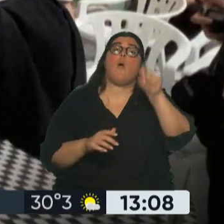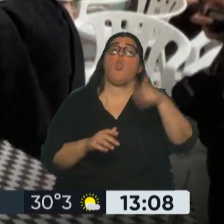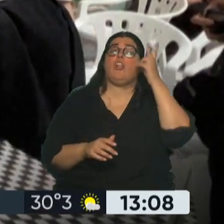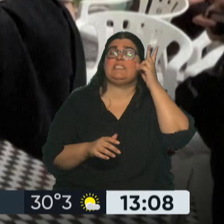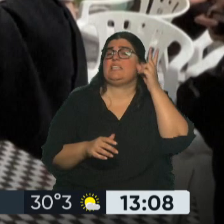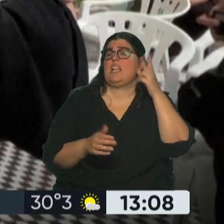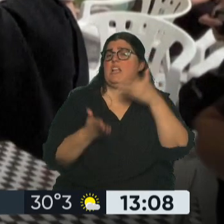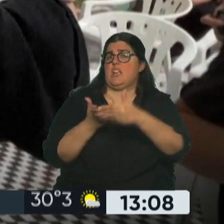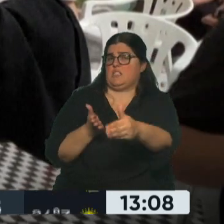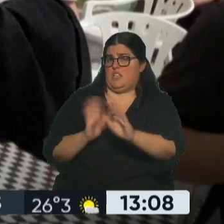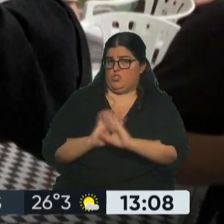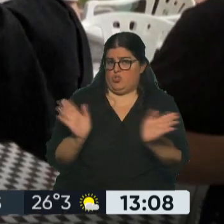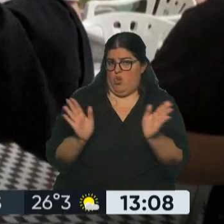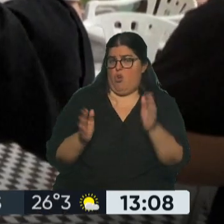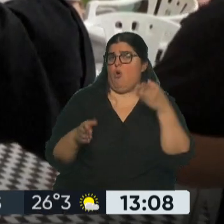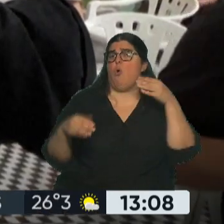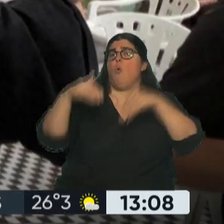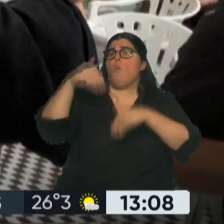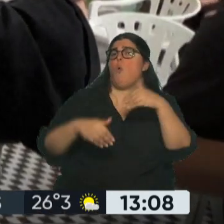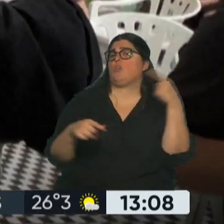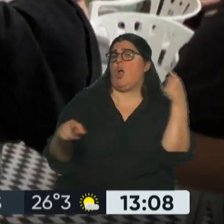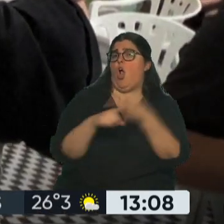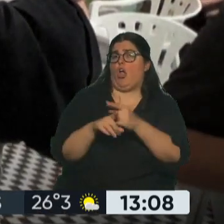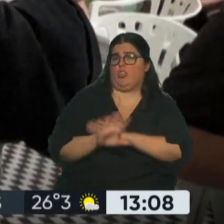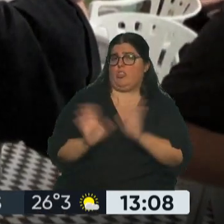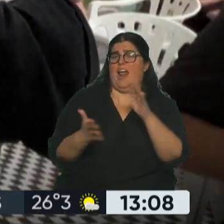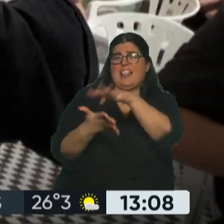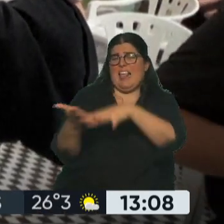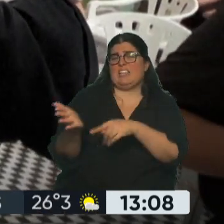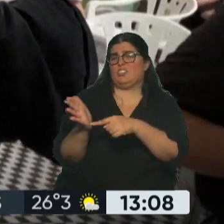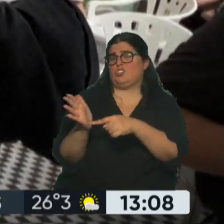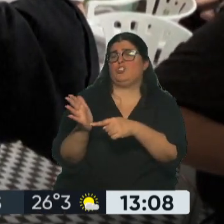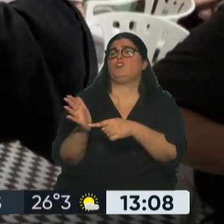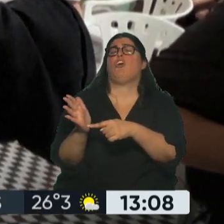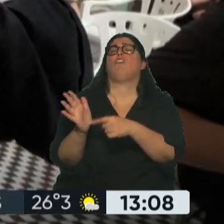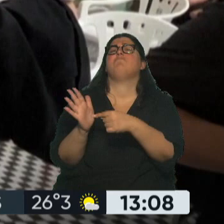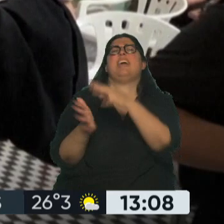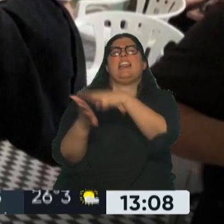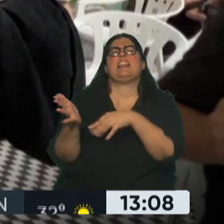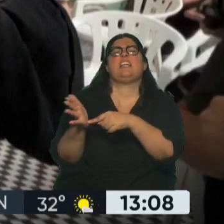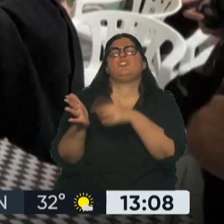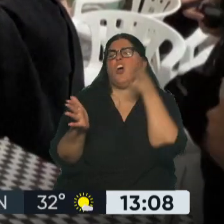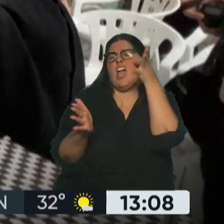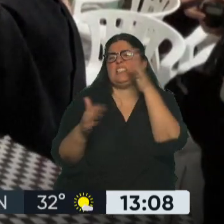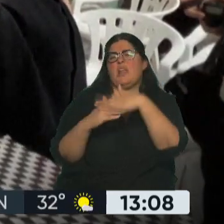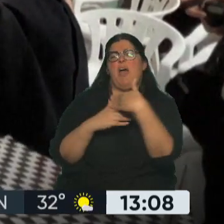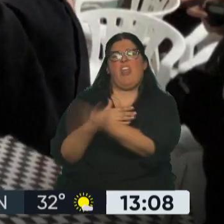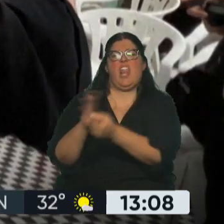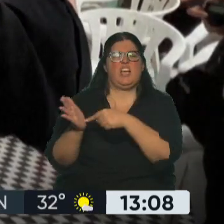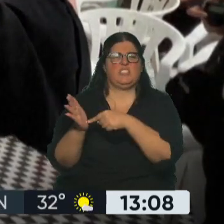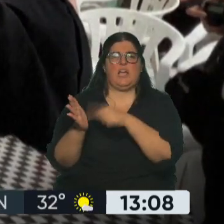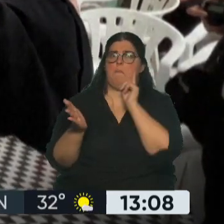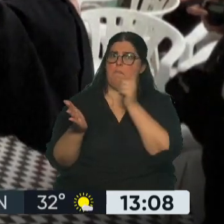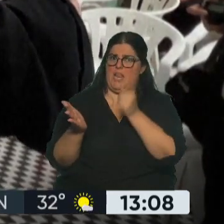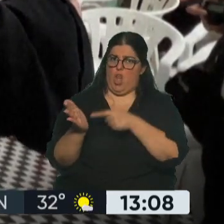rechazó, votó en contra mayoritariamente respecto de un texto de características de extrema derecha, peligroso